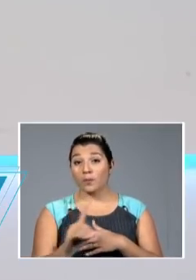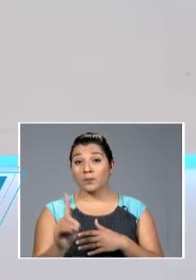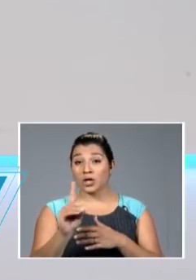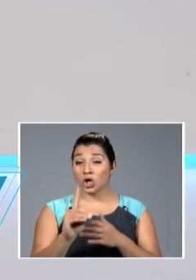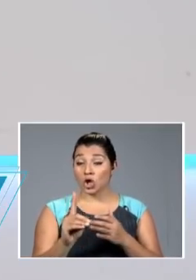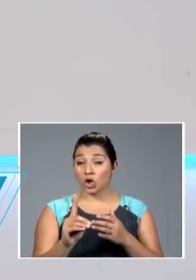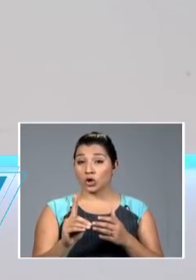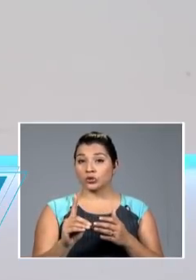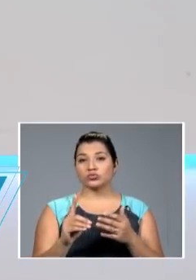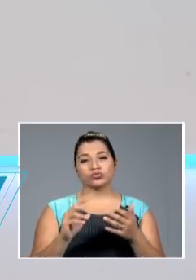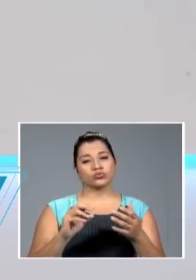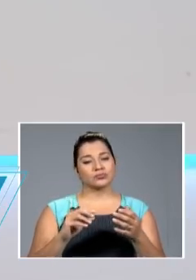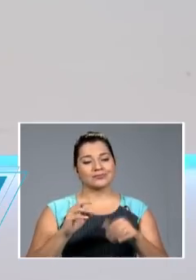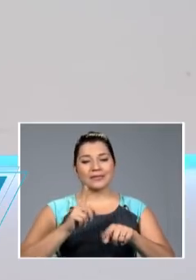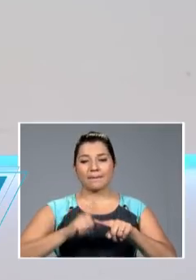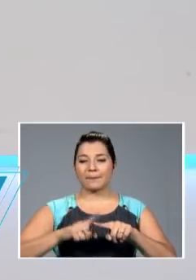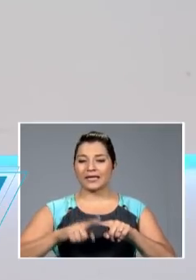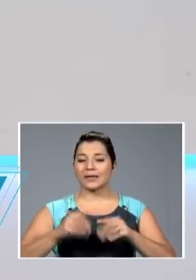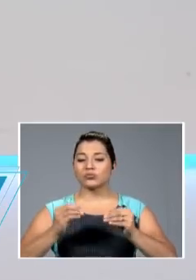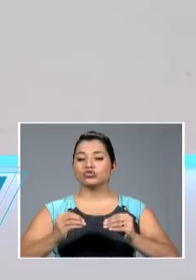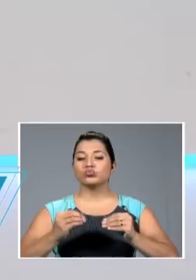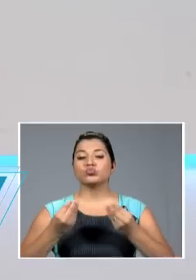en los próximos 20 años.